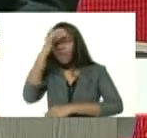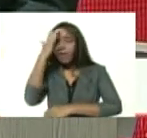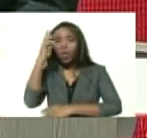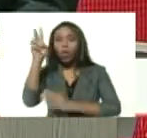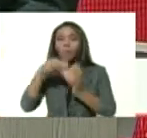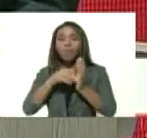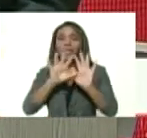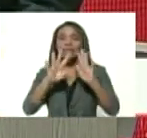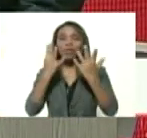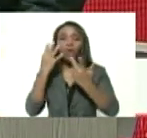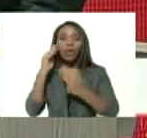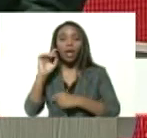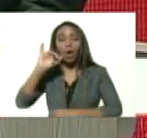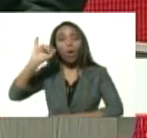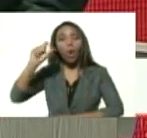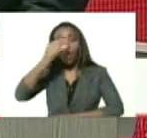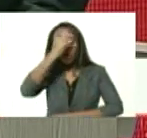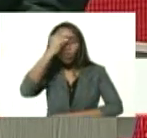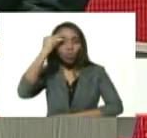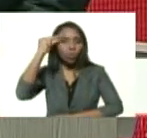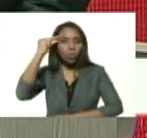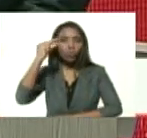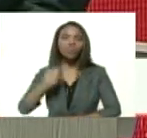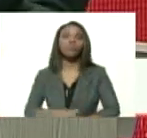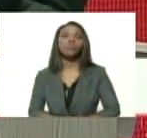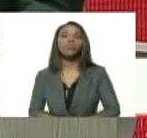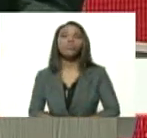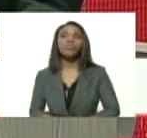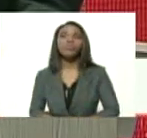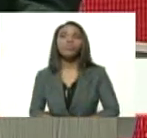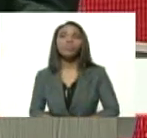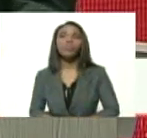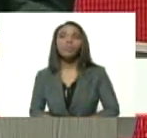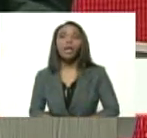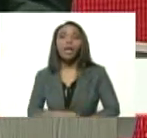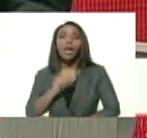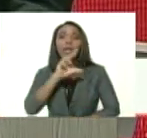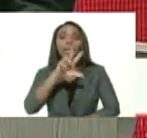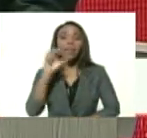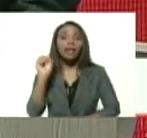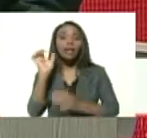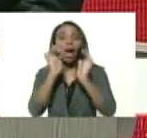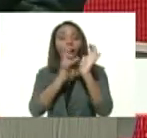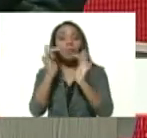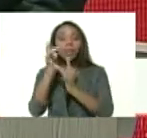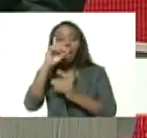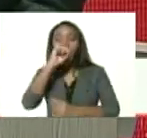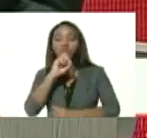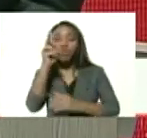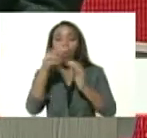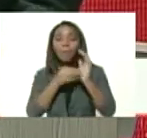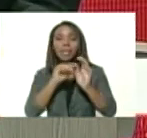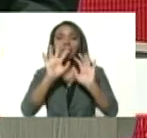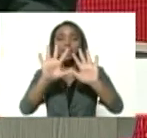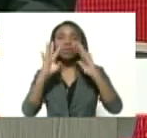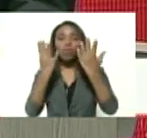2019? A Julio Borges. El 30 de abril del año